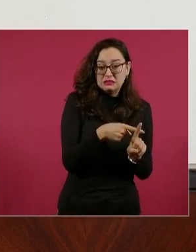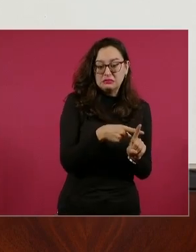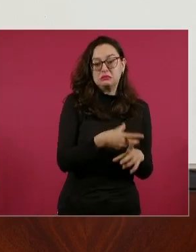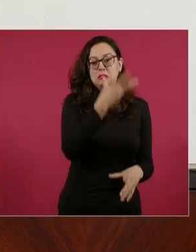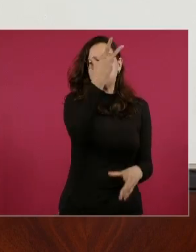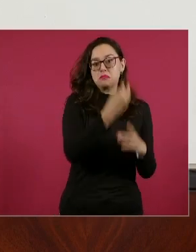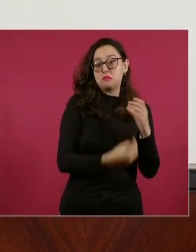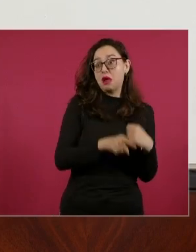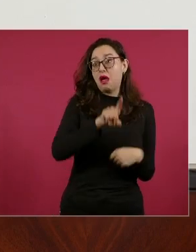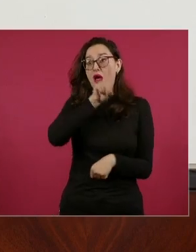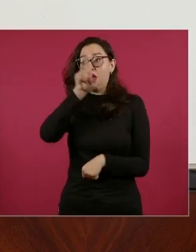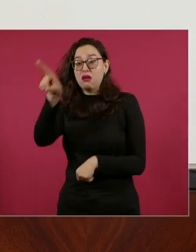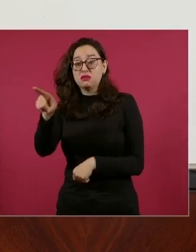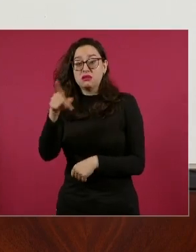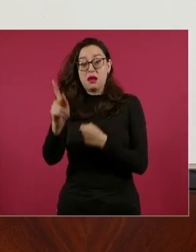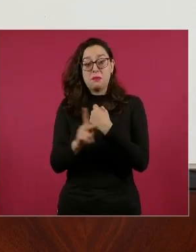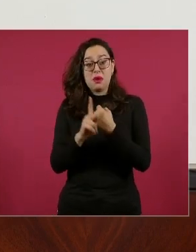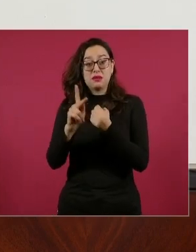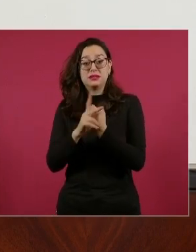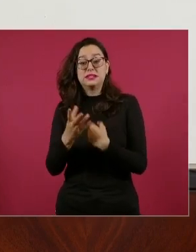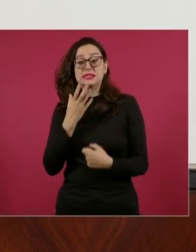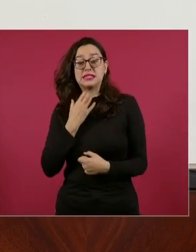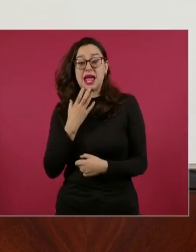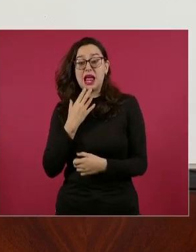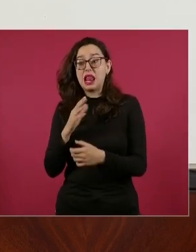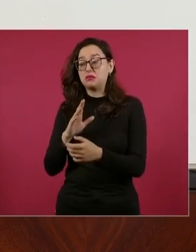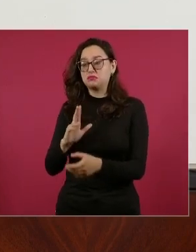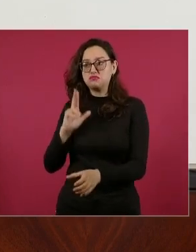Israel no puede, el gobierno de Israel